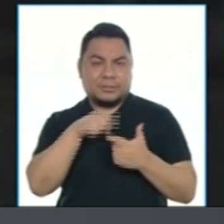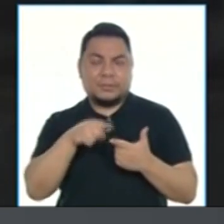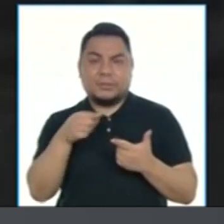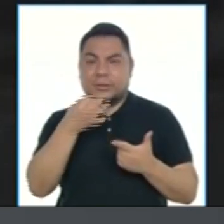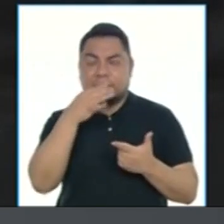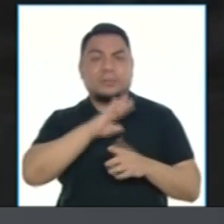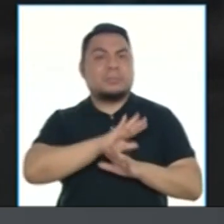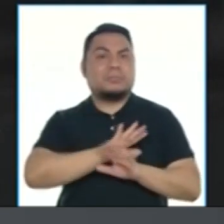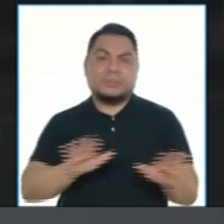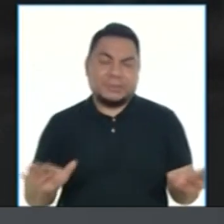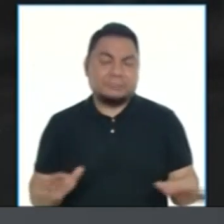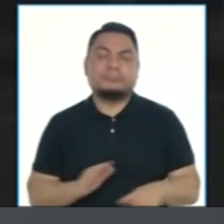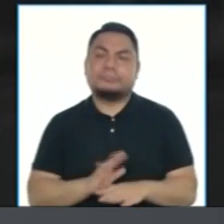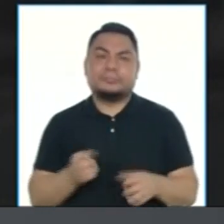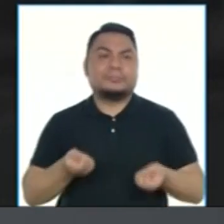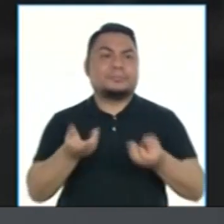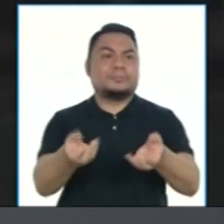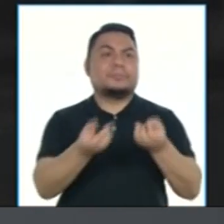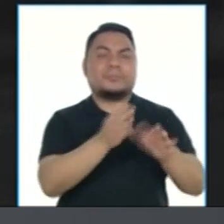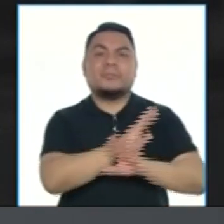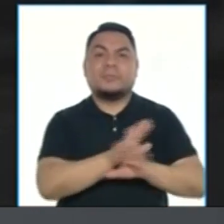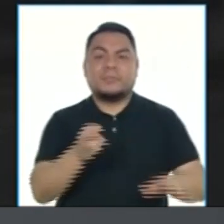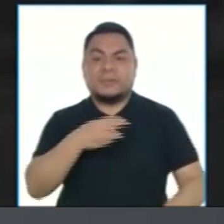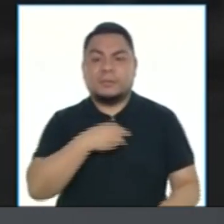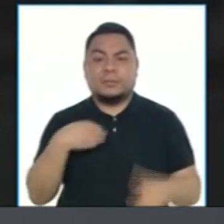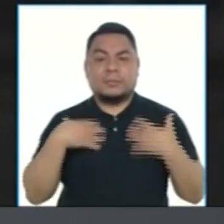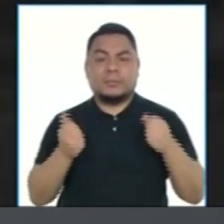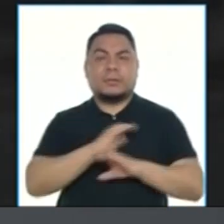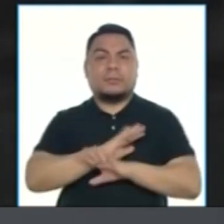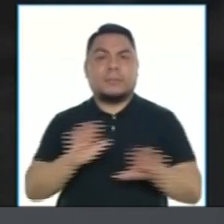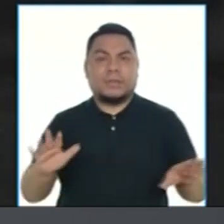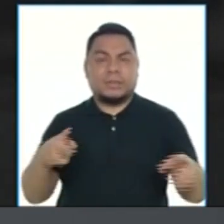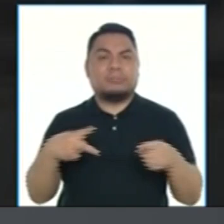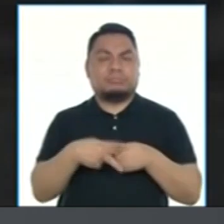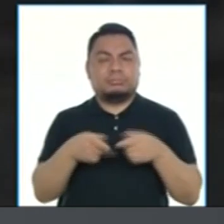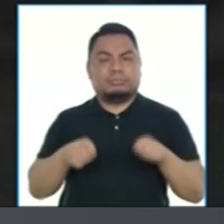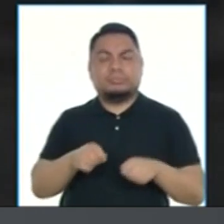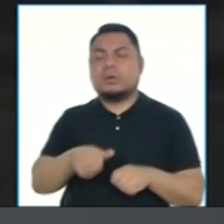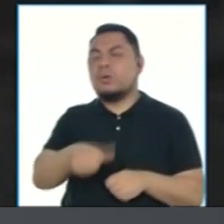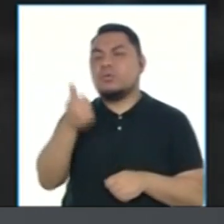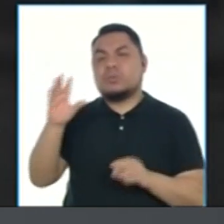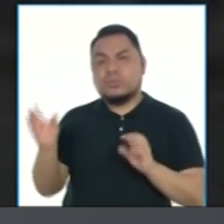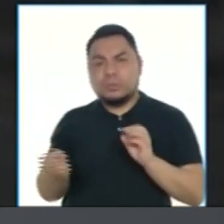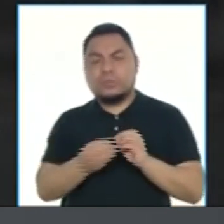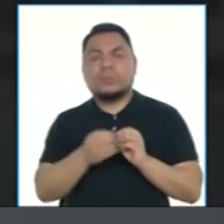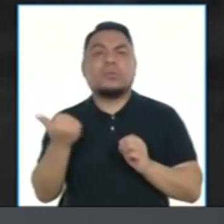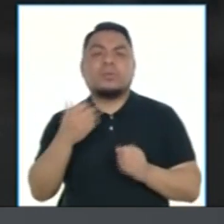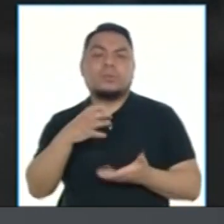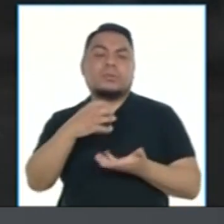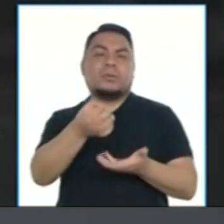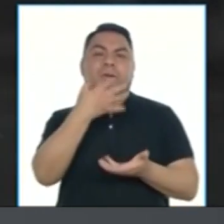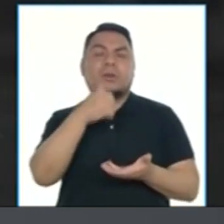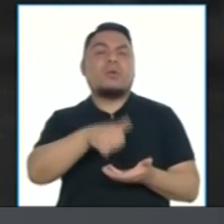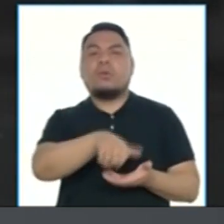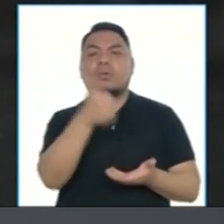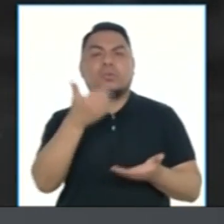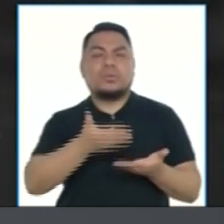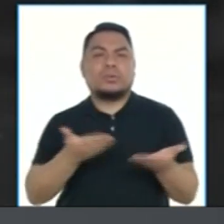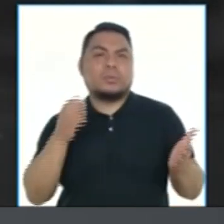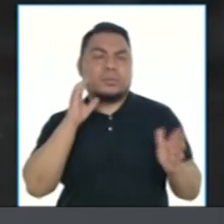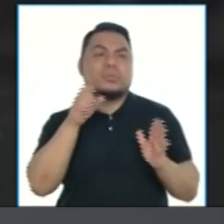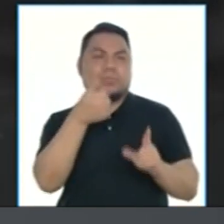ya no están siendo distribuidas por el Ministerio de Salud con la finalidad de incorporar los kits. Se utilizan para otras